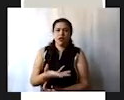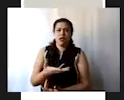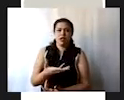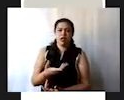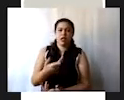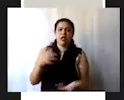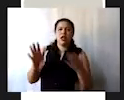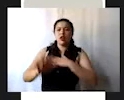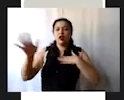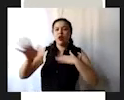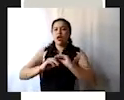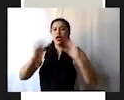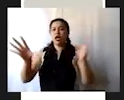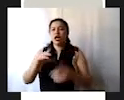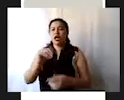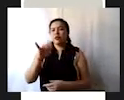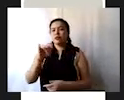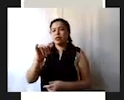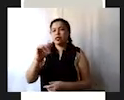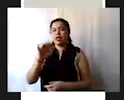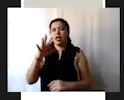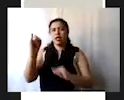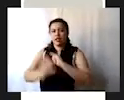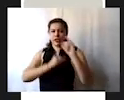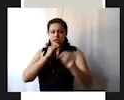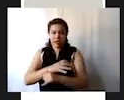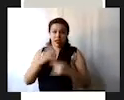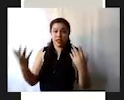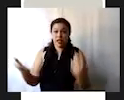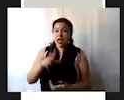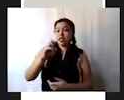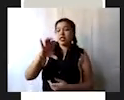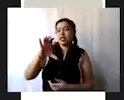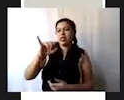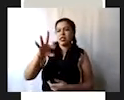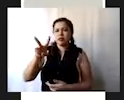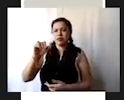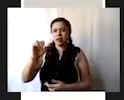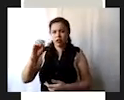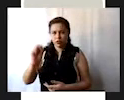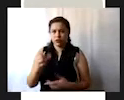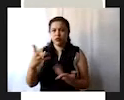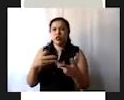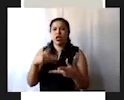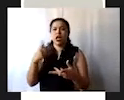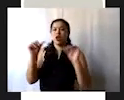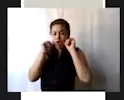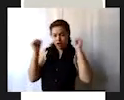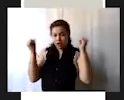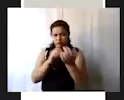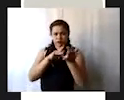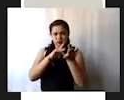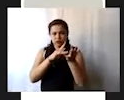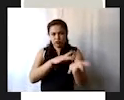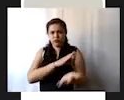compromisos claros. Amnistía Internacional, Cívicus, que por ejemplo apoya muchas organizaciones que a veces no están ni